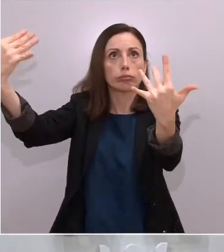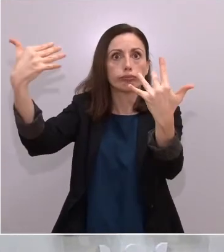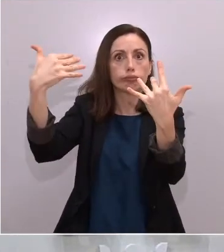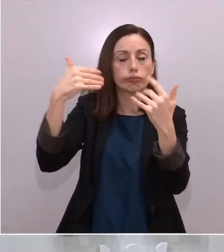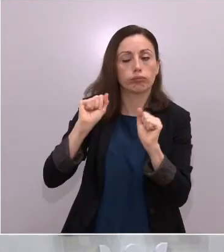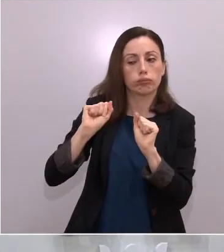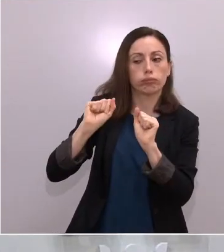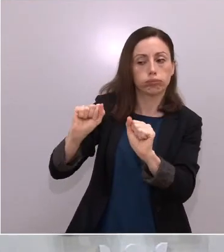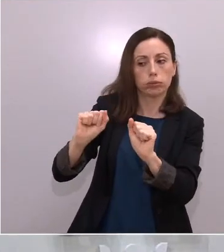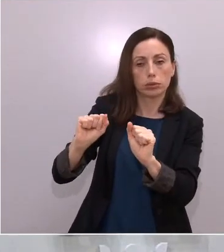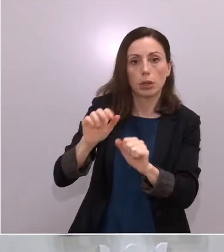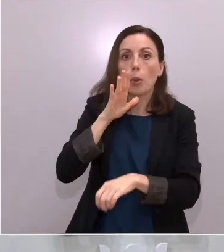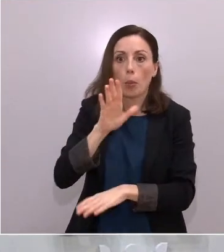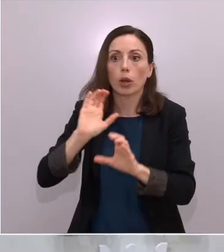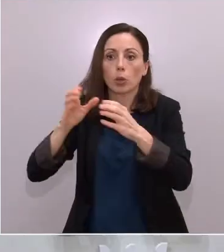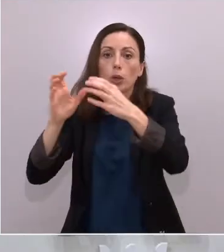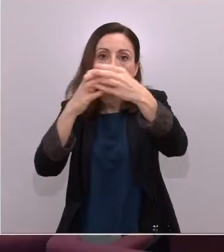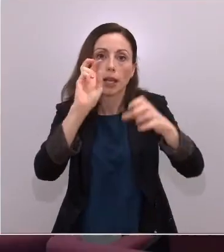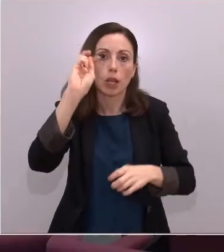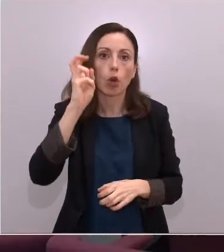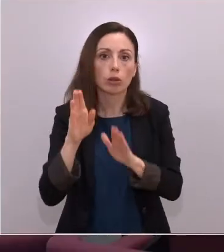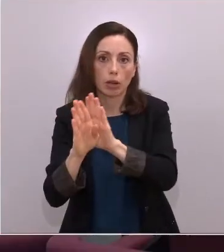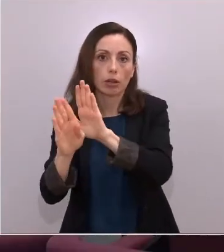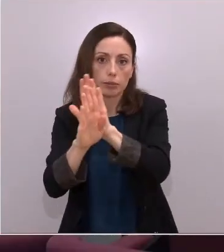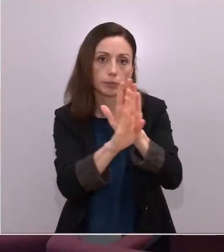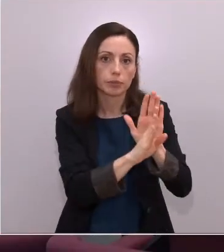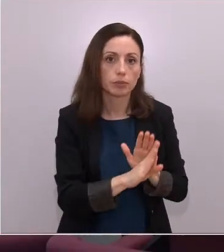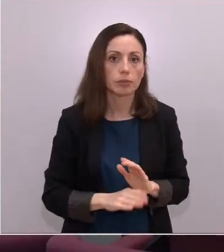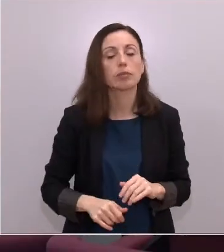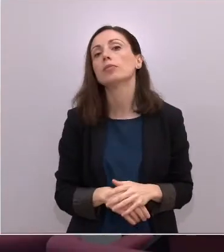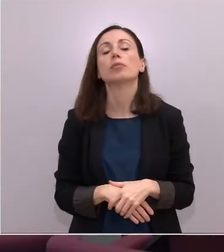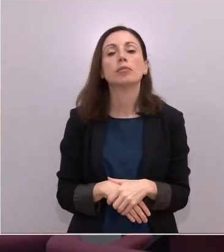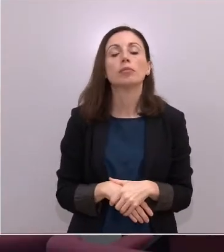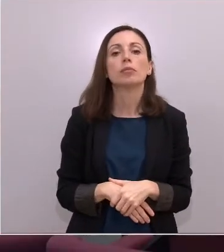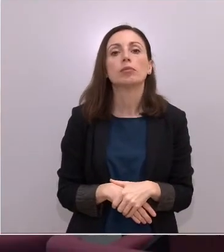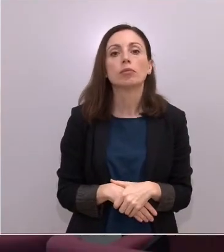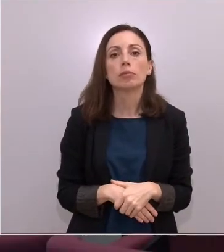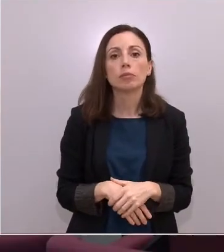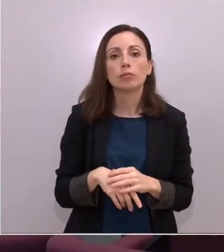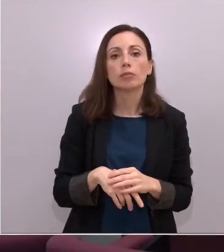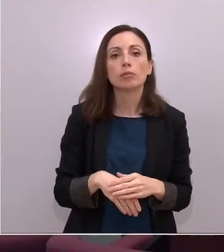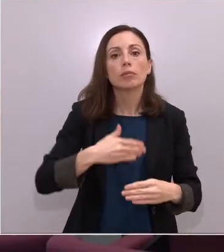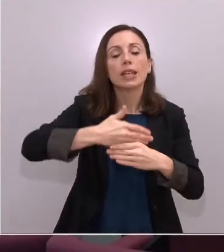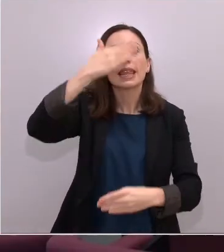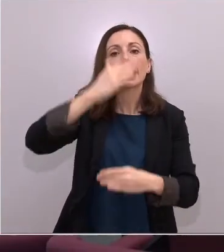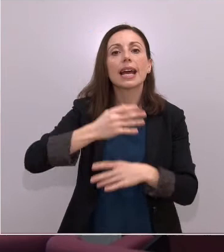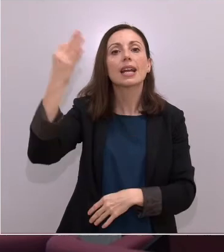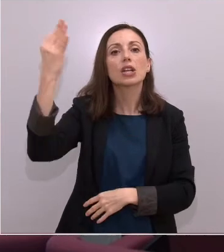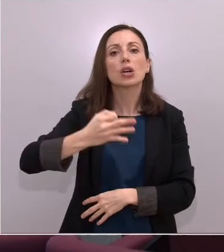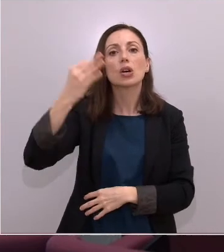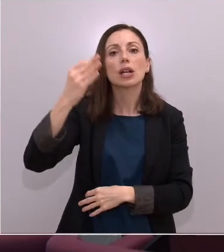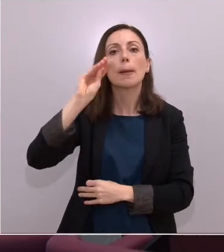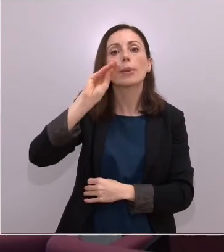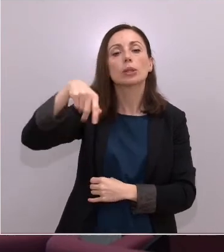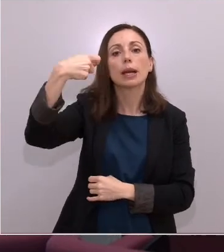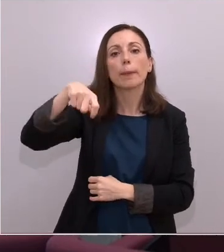que permanecen contagiados o financiados o confinados. También del diario La Verdad. Quería preguntarle también,